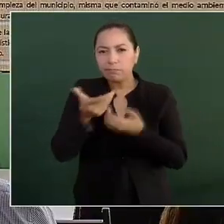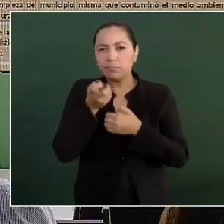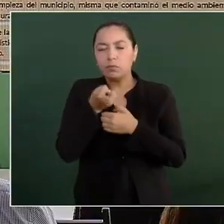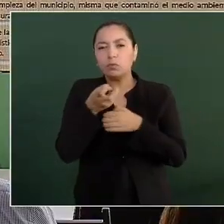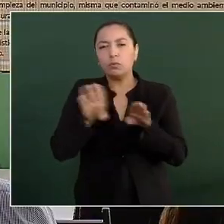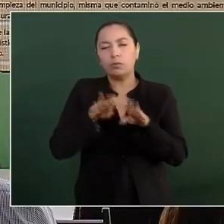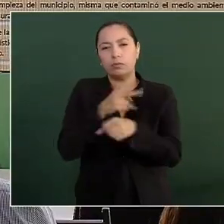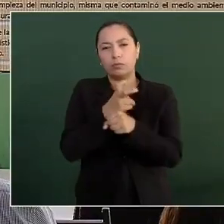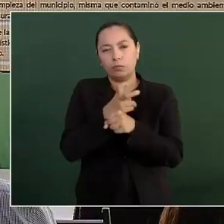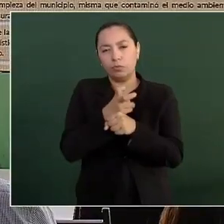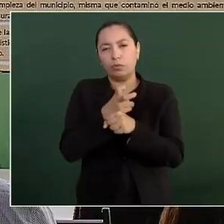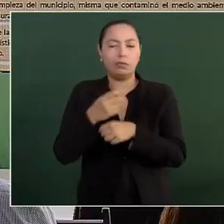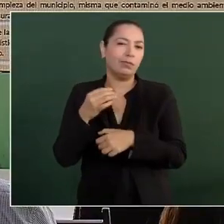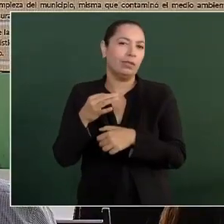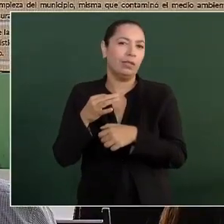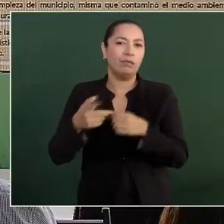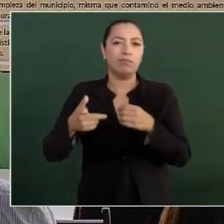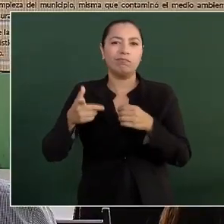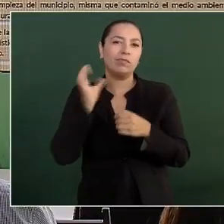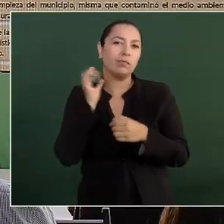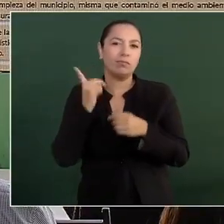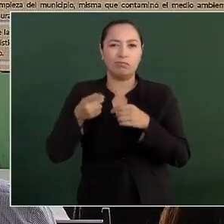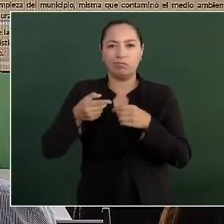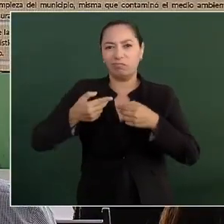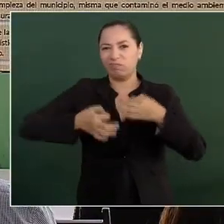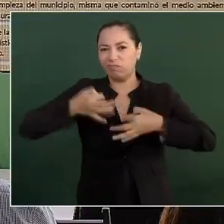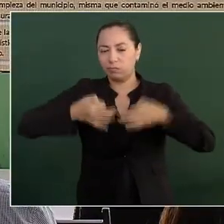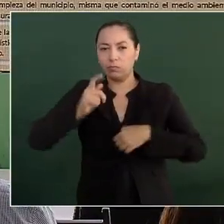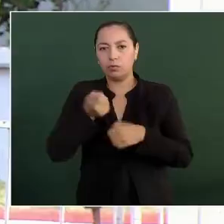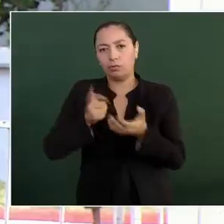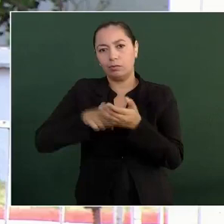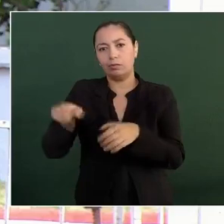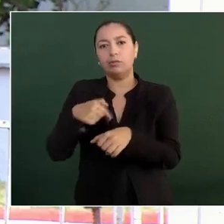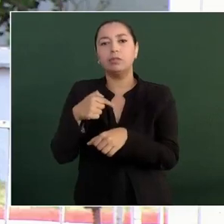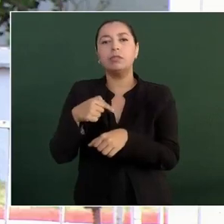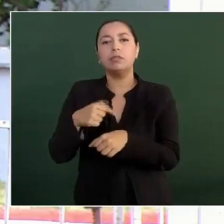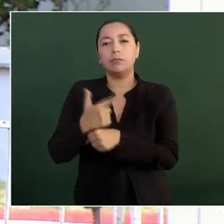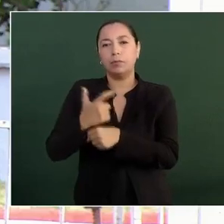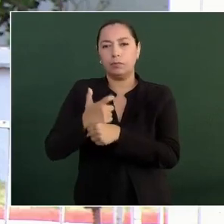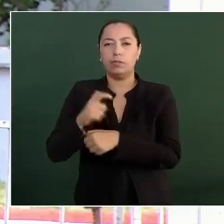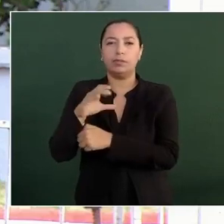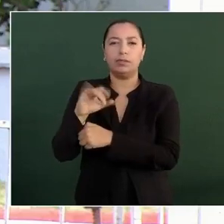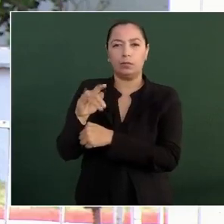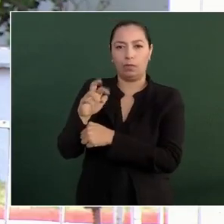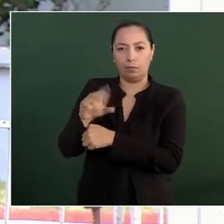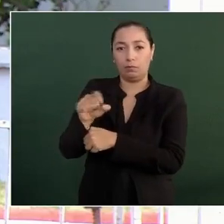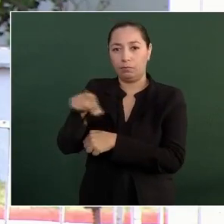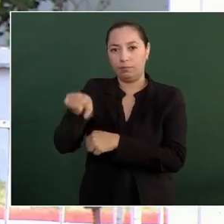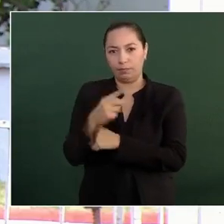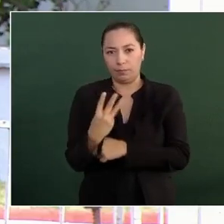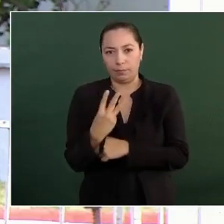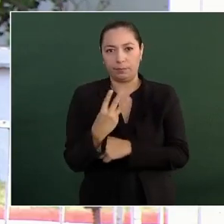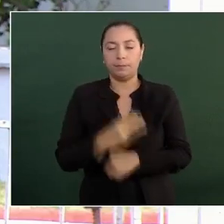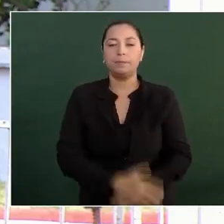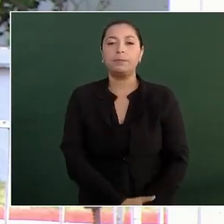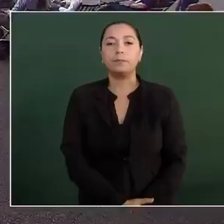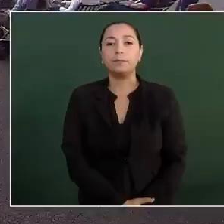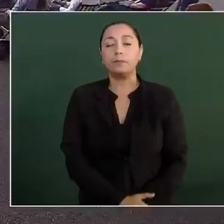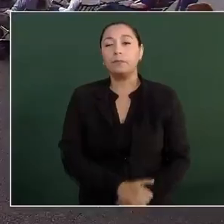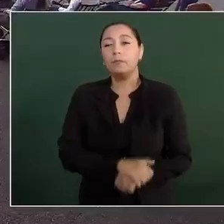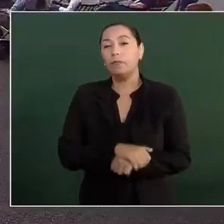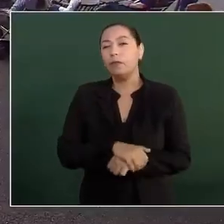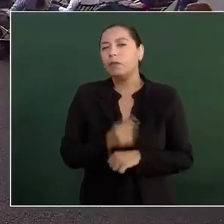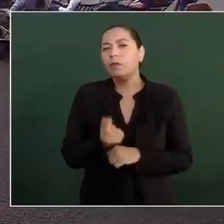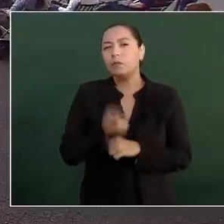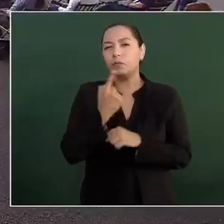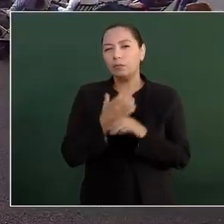segundo Tribunal Colegiado en materia penal del séptimo circuito, ellos tres. Uno de los